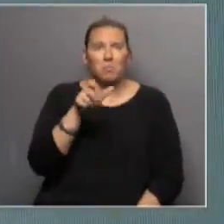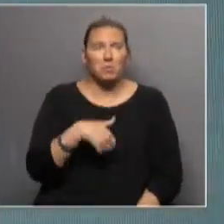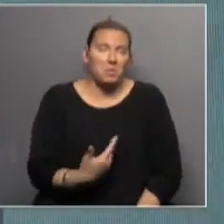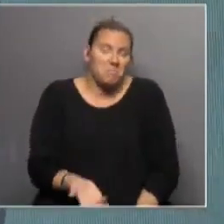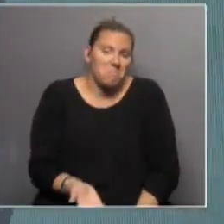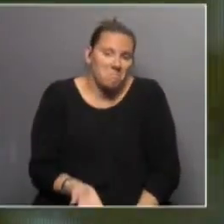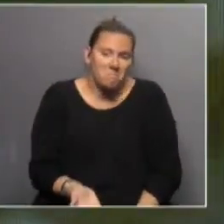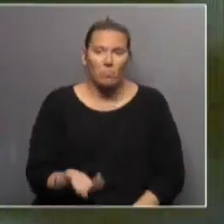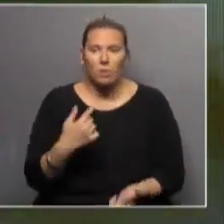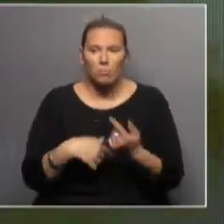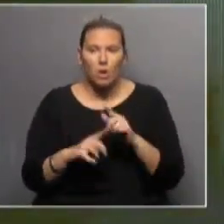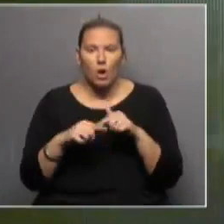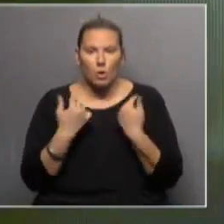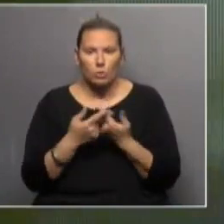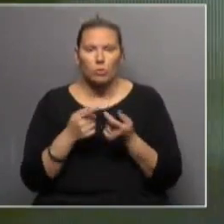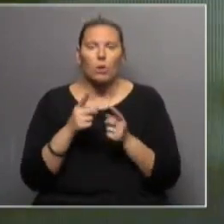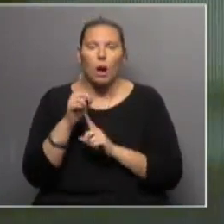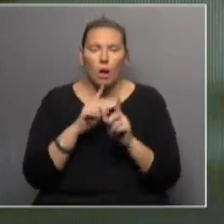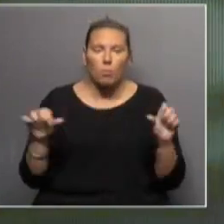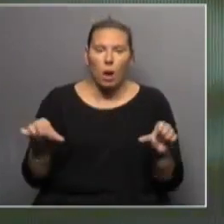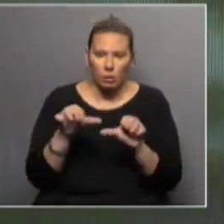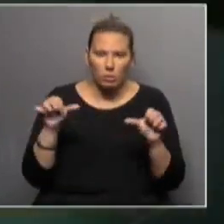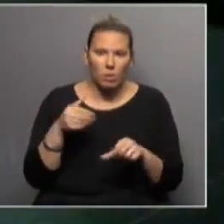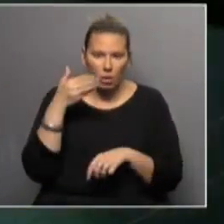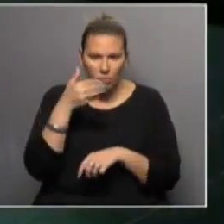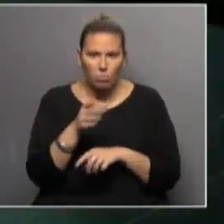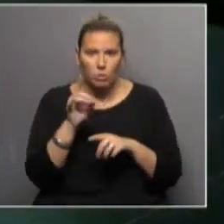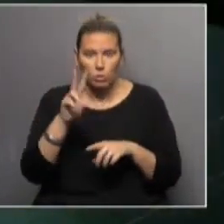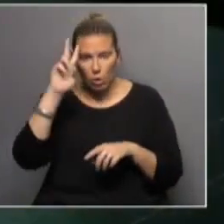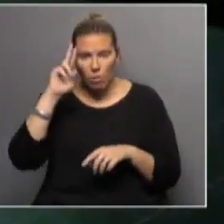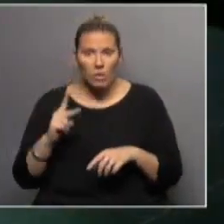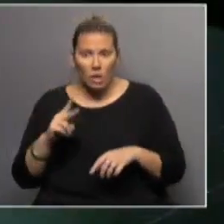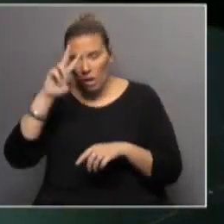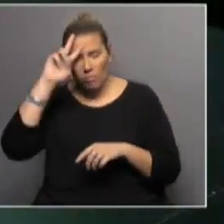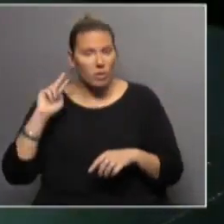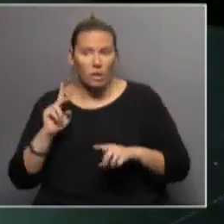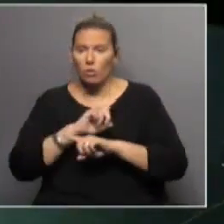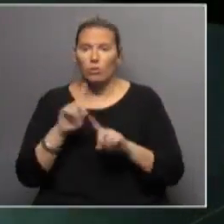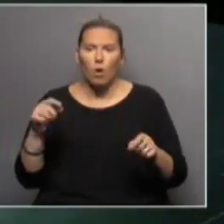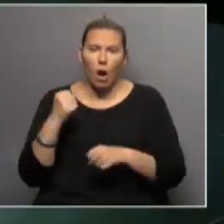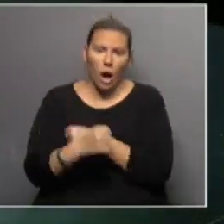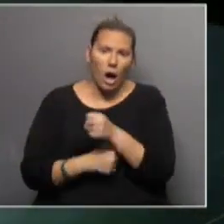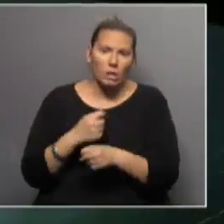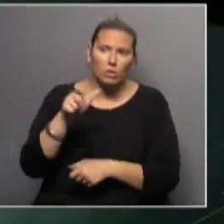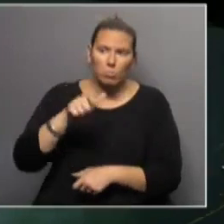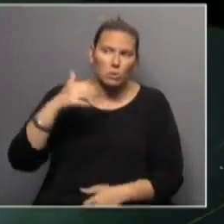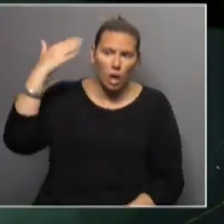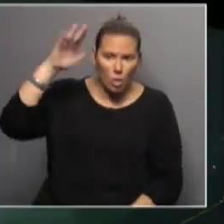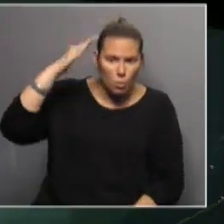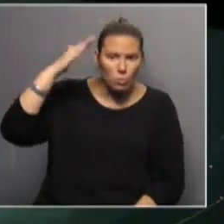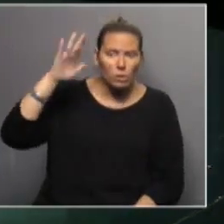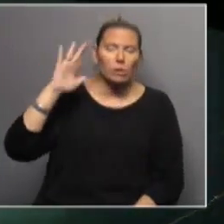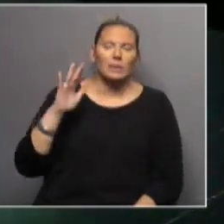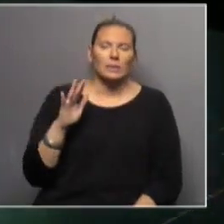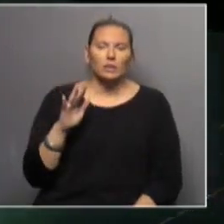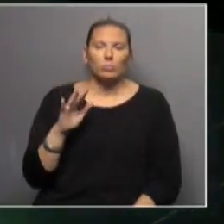¿No? Y nosotros hemos cubierto algunas actividades que es emocionante. No solo en verano aparte, ¿no? Todo el año, gente de tercera edad, adultos mayores. O